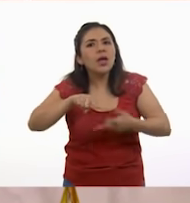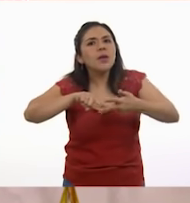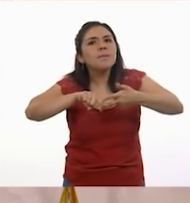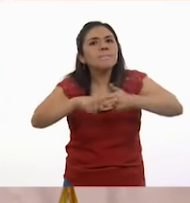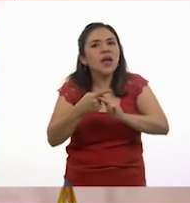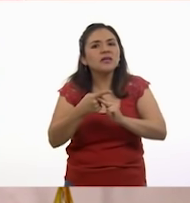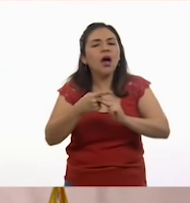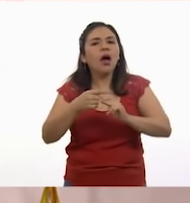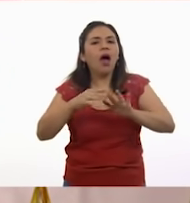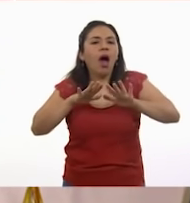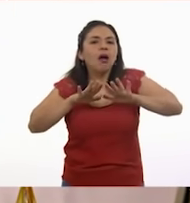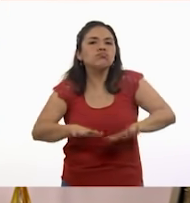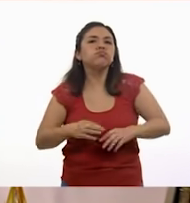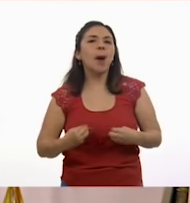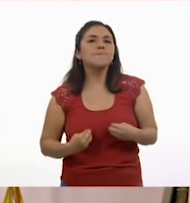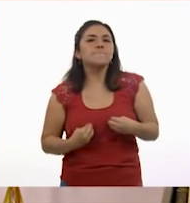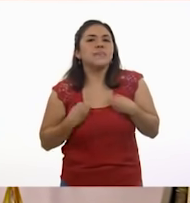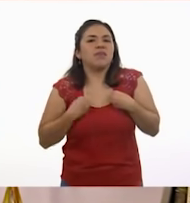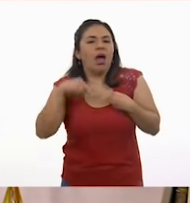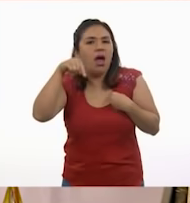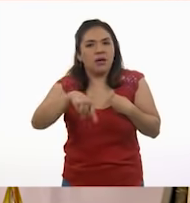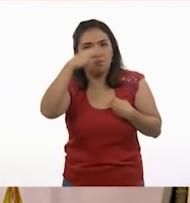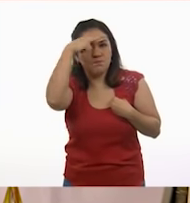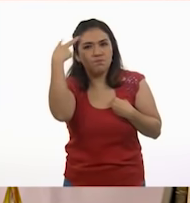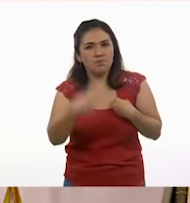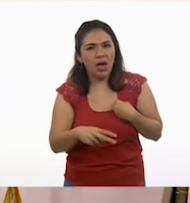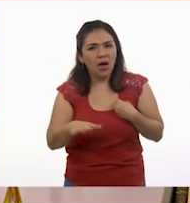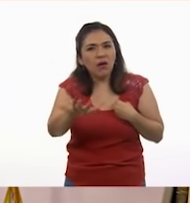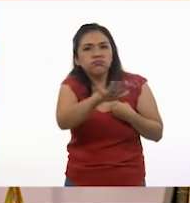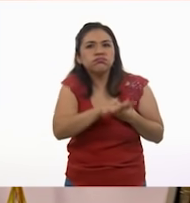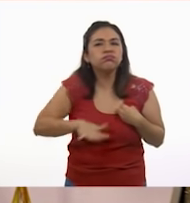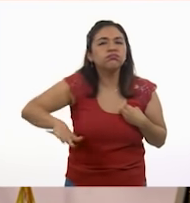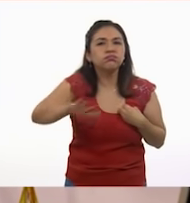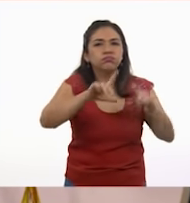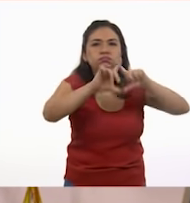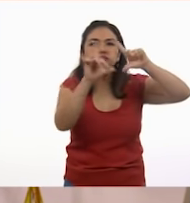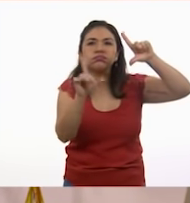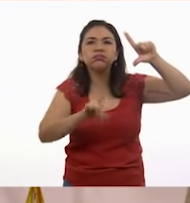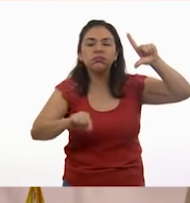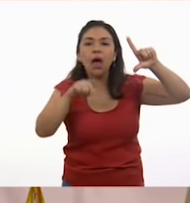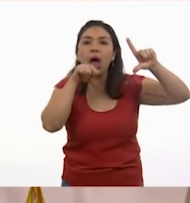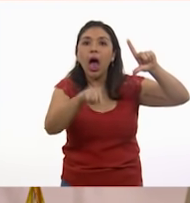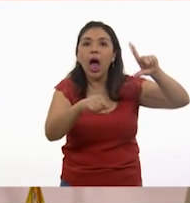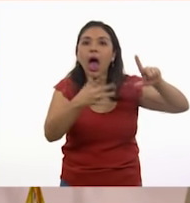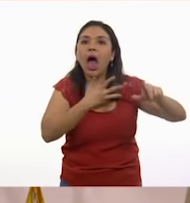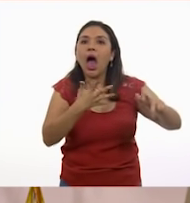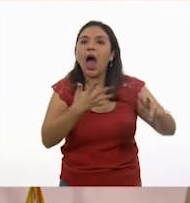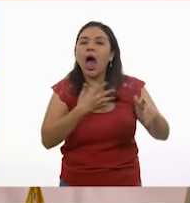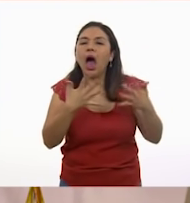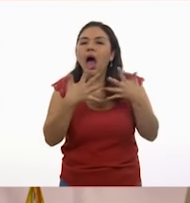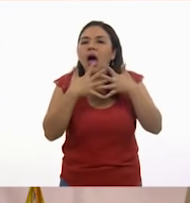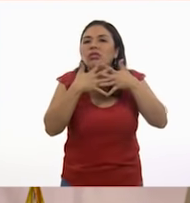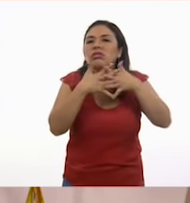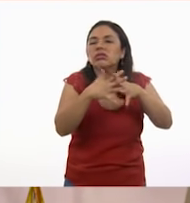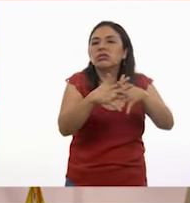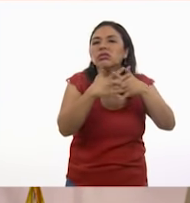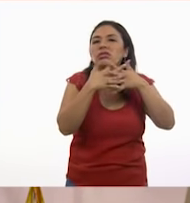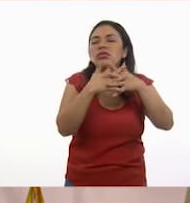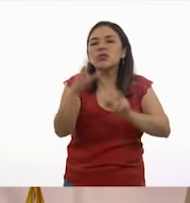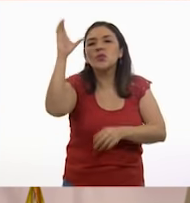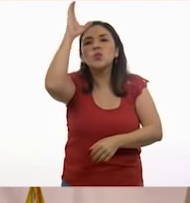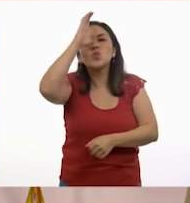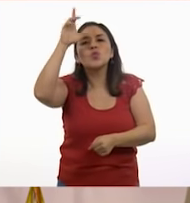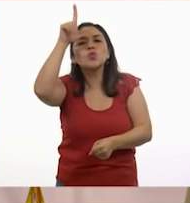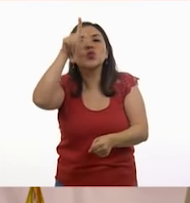sentar en nuestro territorio y comenzó a haber una mezcla cultural porque se